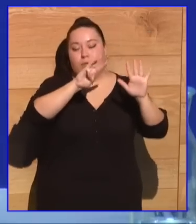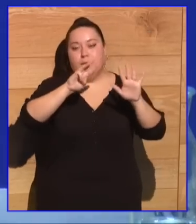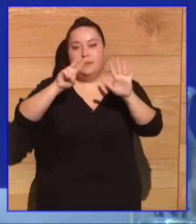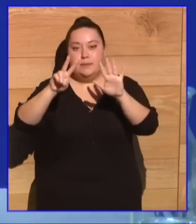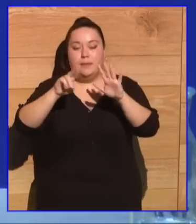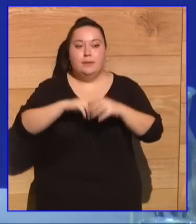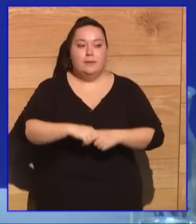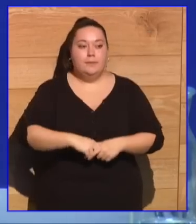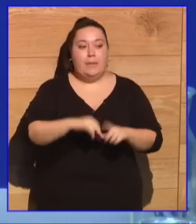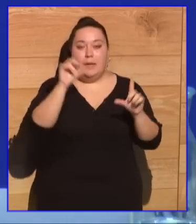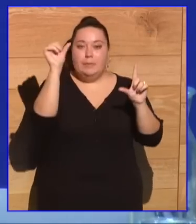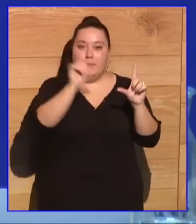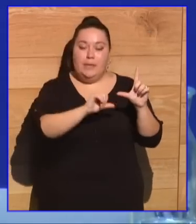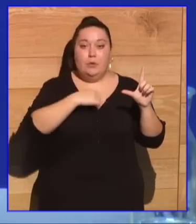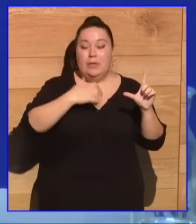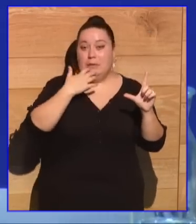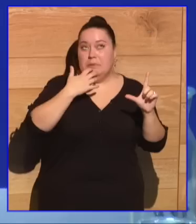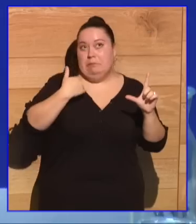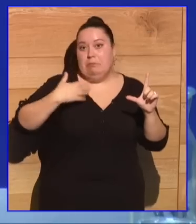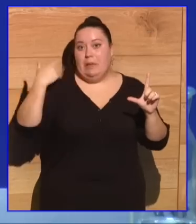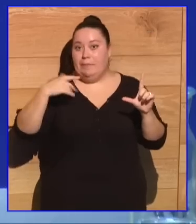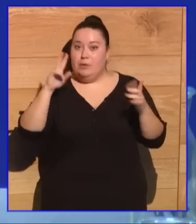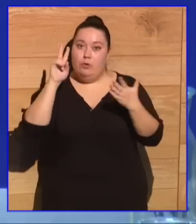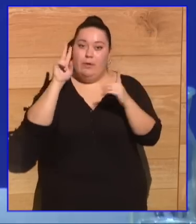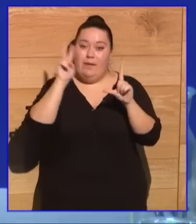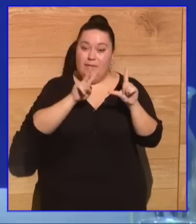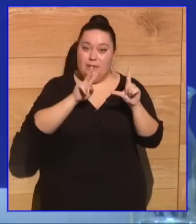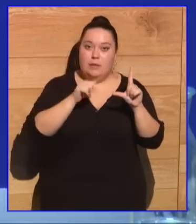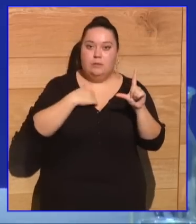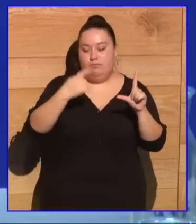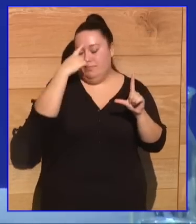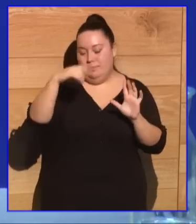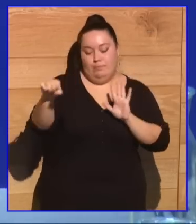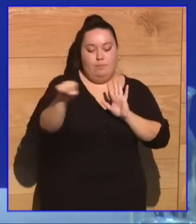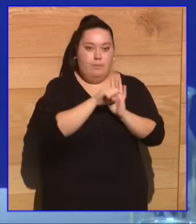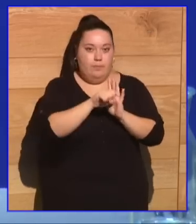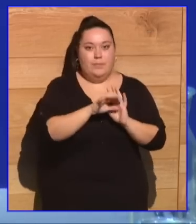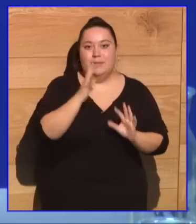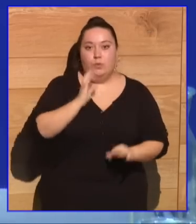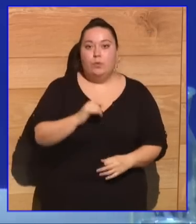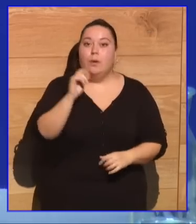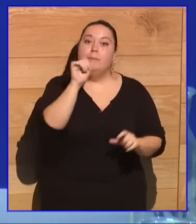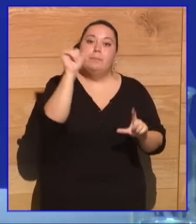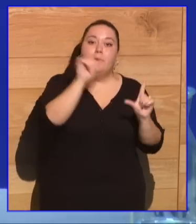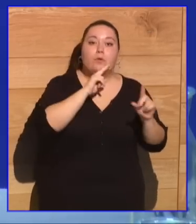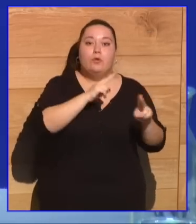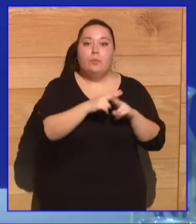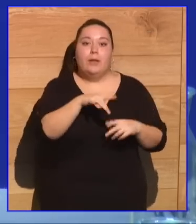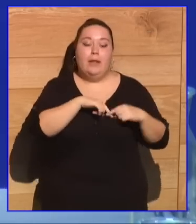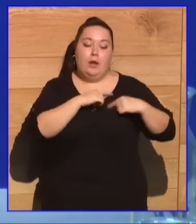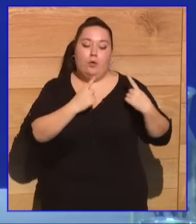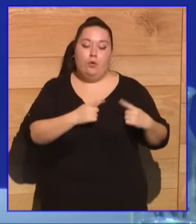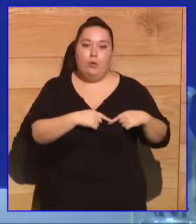1987, y de una de esas películas que yo creo que si la viste en su momento te marcó de alguna forma. La película se llama El